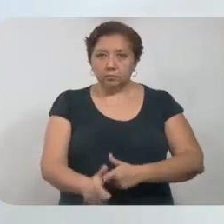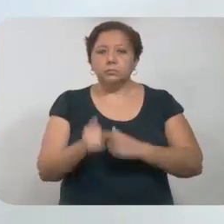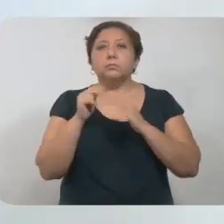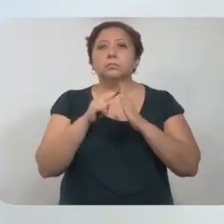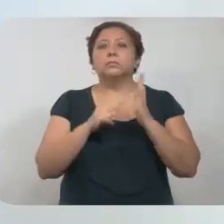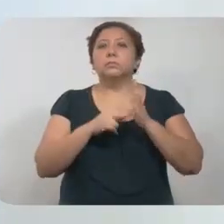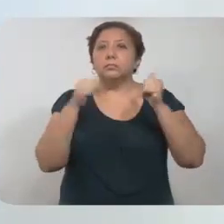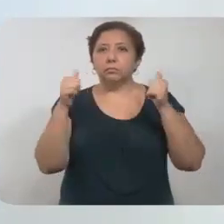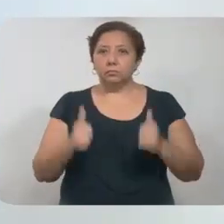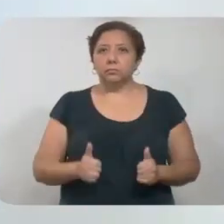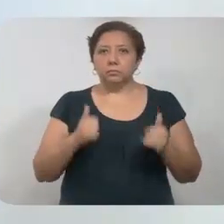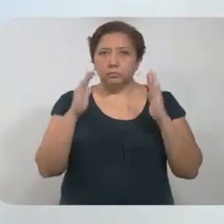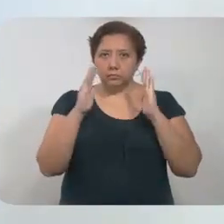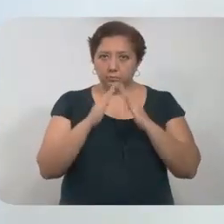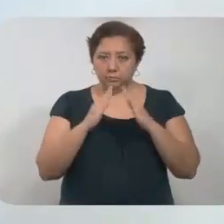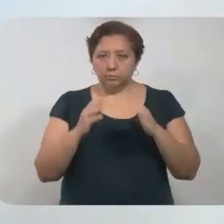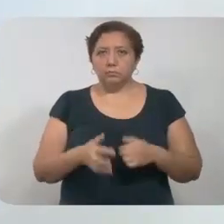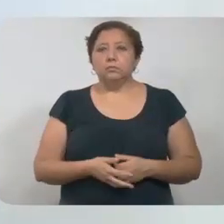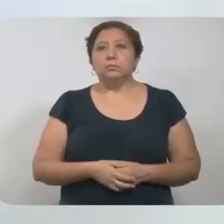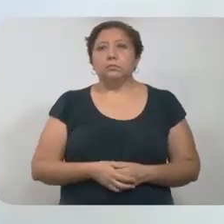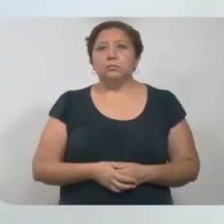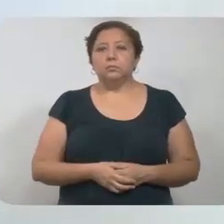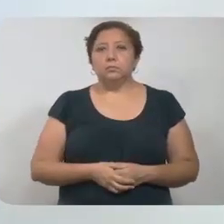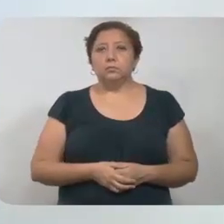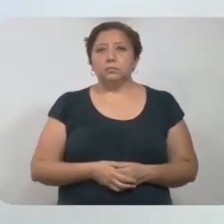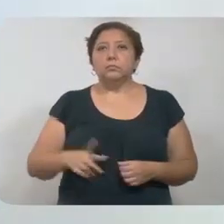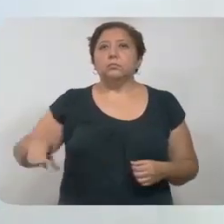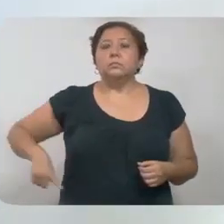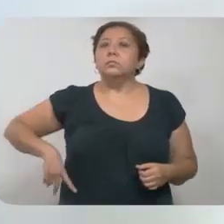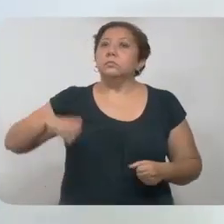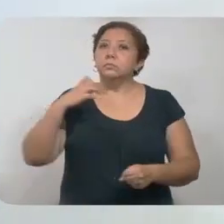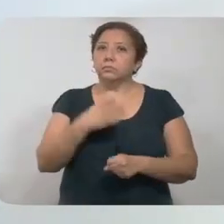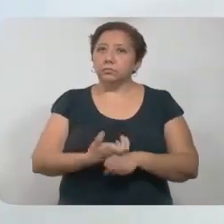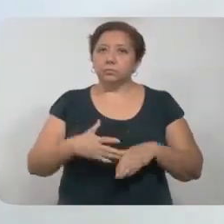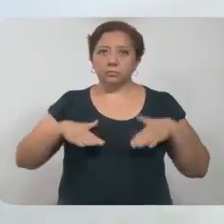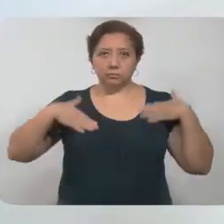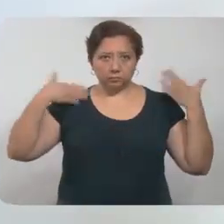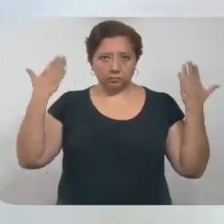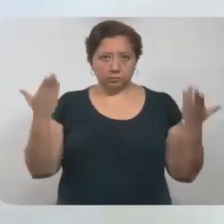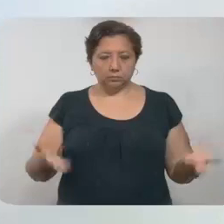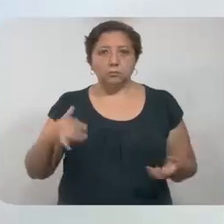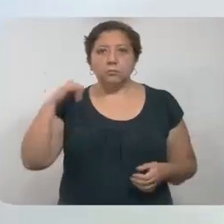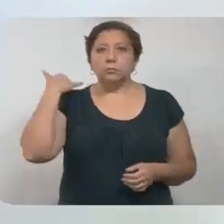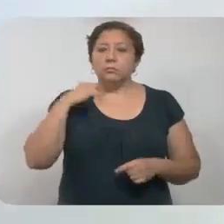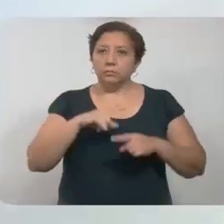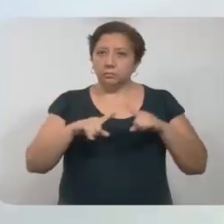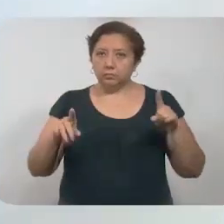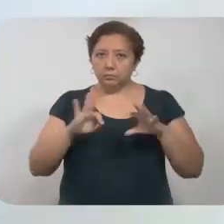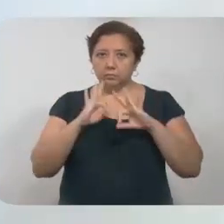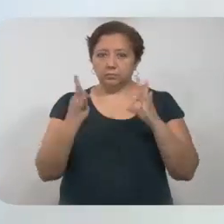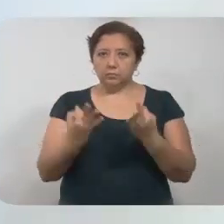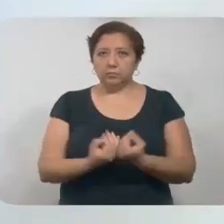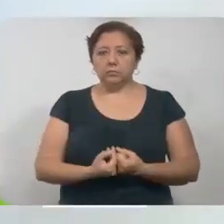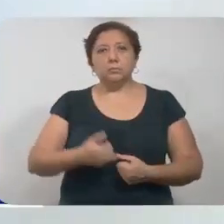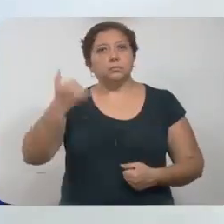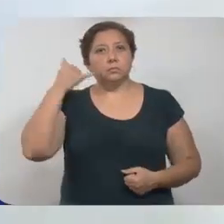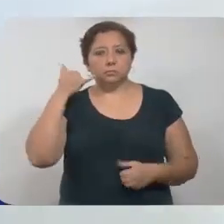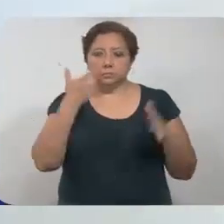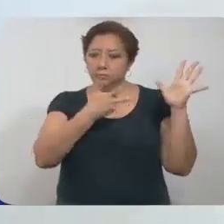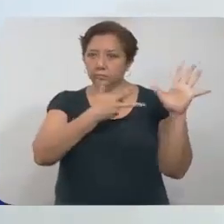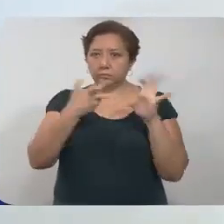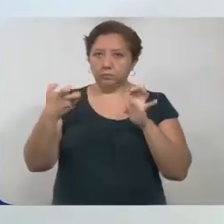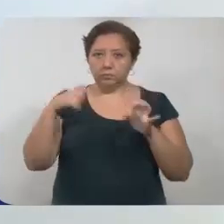manera estricta y a quedarse en sus casas. El gobierno del estado ha puesto a disposición de los yucatecos diversos canales. La línea